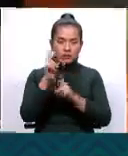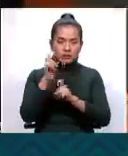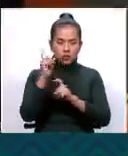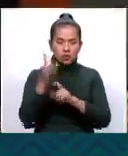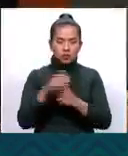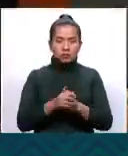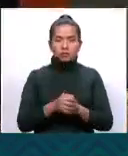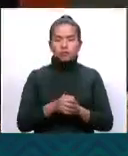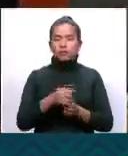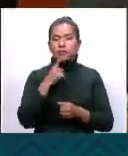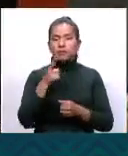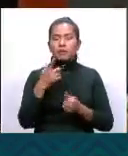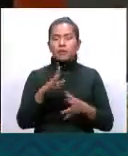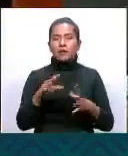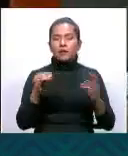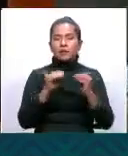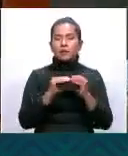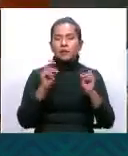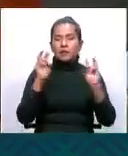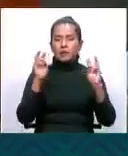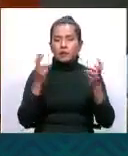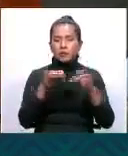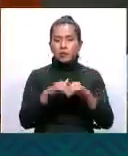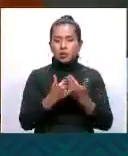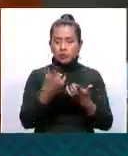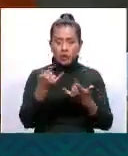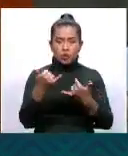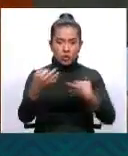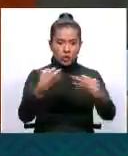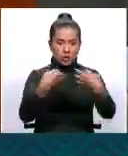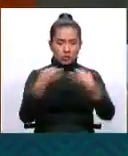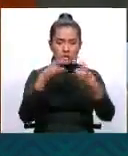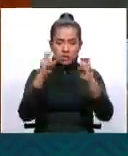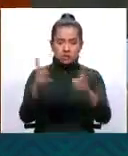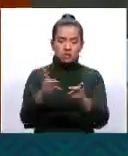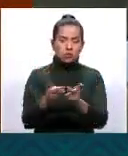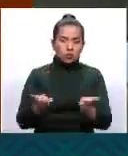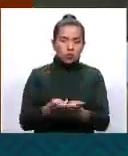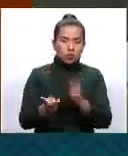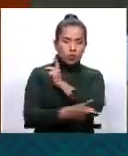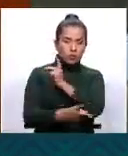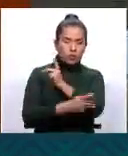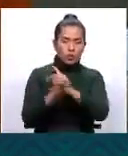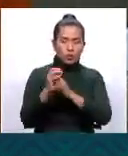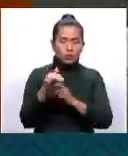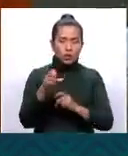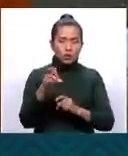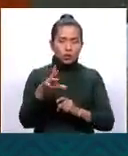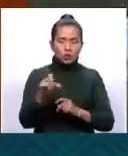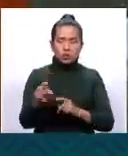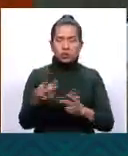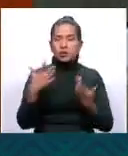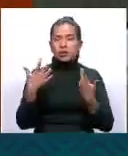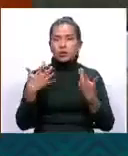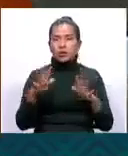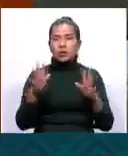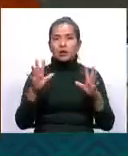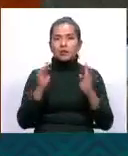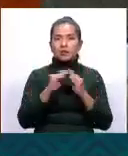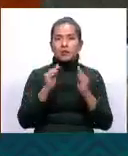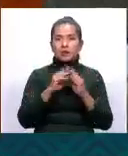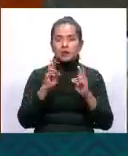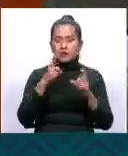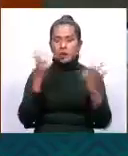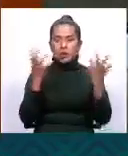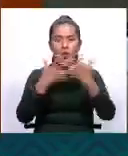En todo caso, ministra, con lo que usted nos explica de la provincia Omasuyos, ha habido una falta de